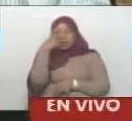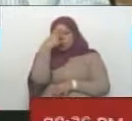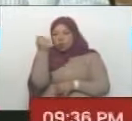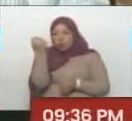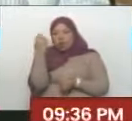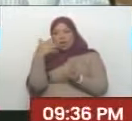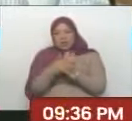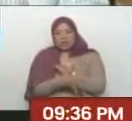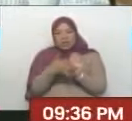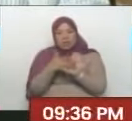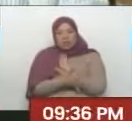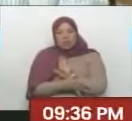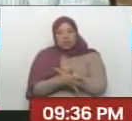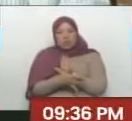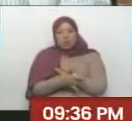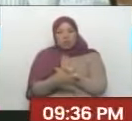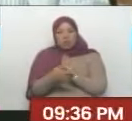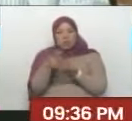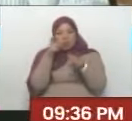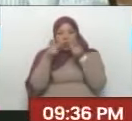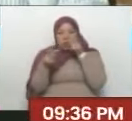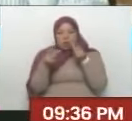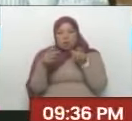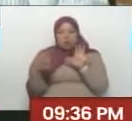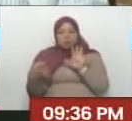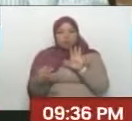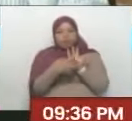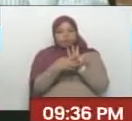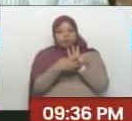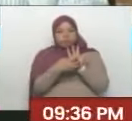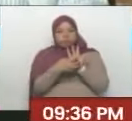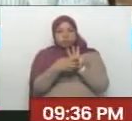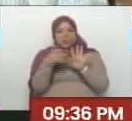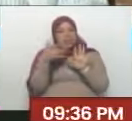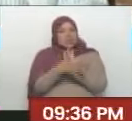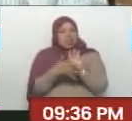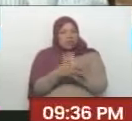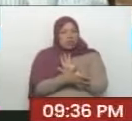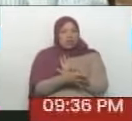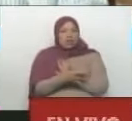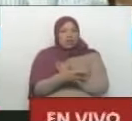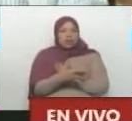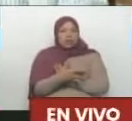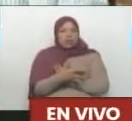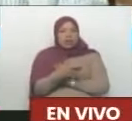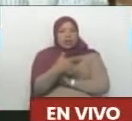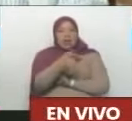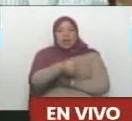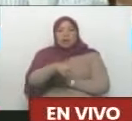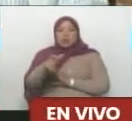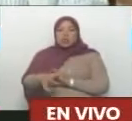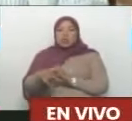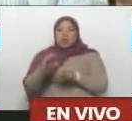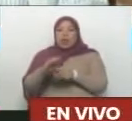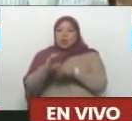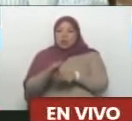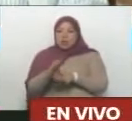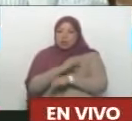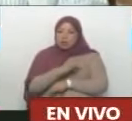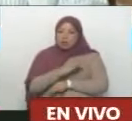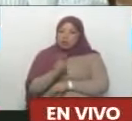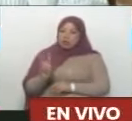qué significa seguridad de Estado. Por lo tanto, hay una frase que quisiera cultivar acá, que